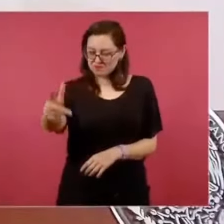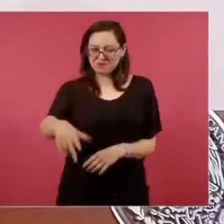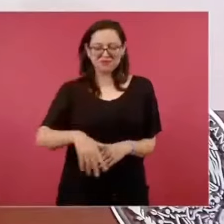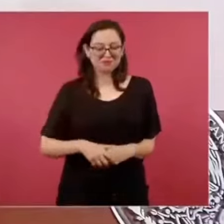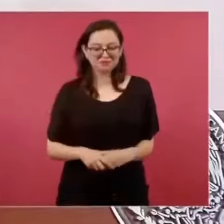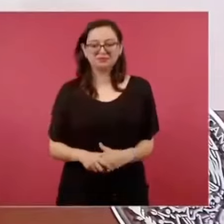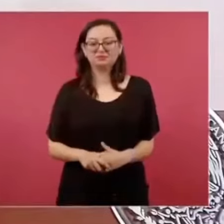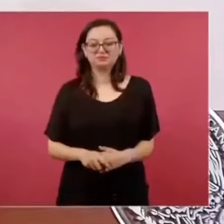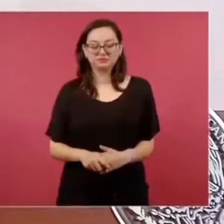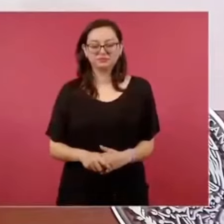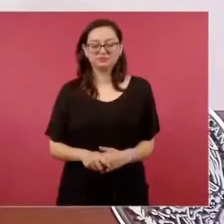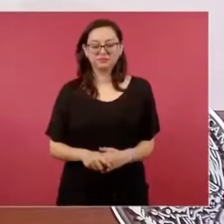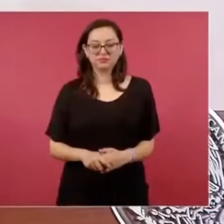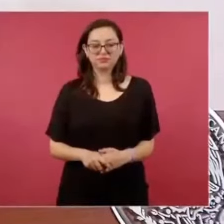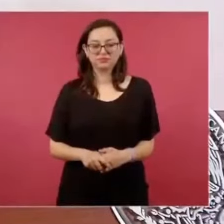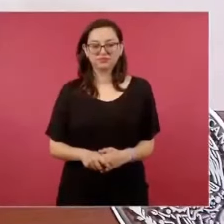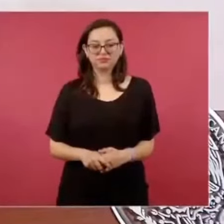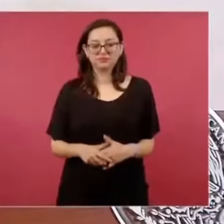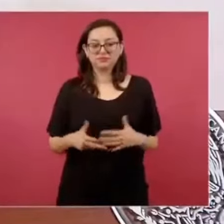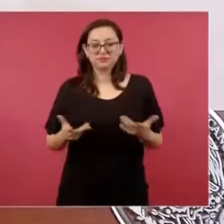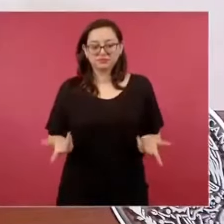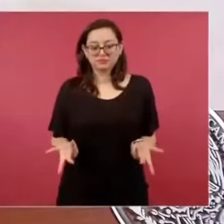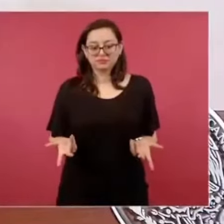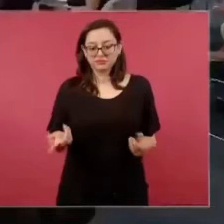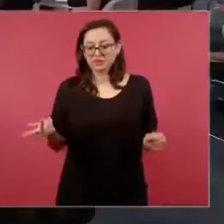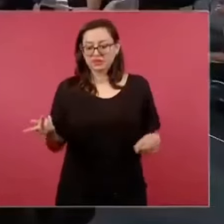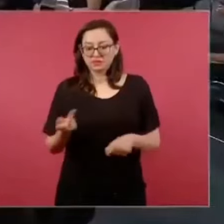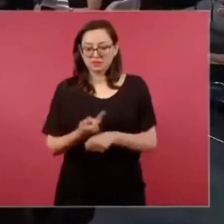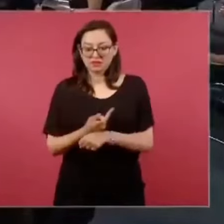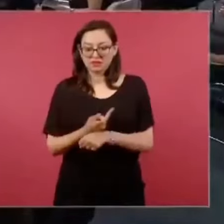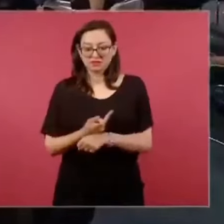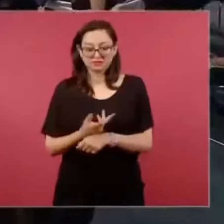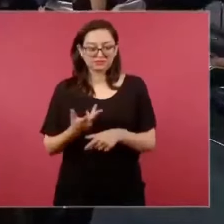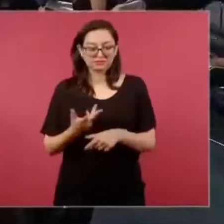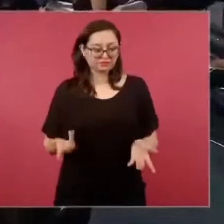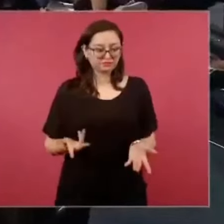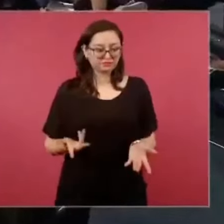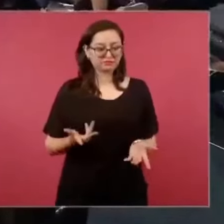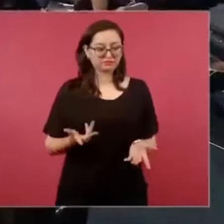porque a nosotros nos tocó el inicio,